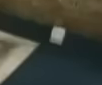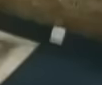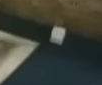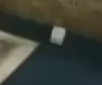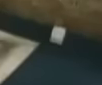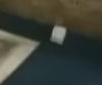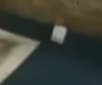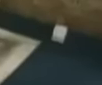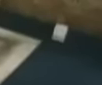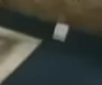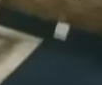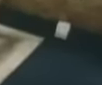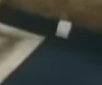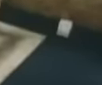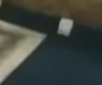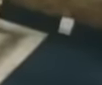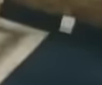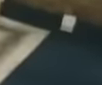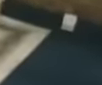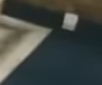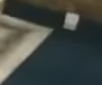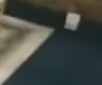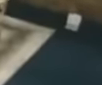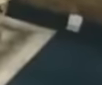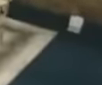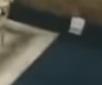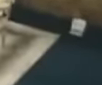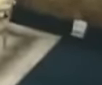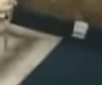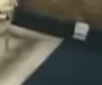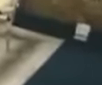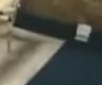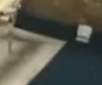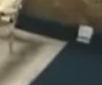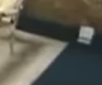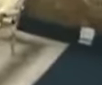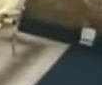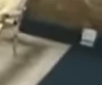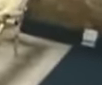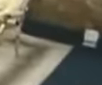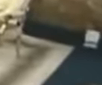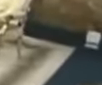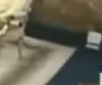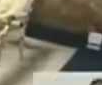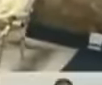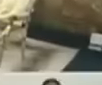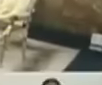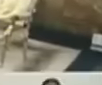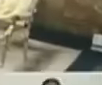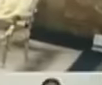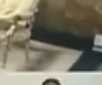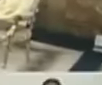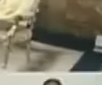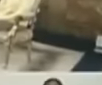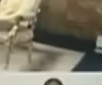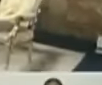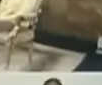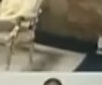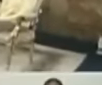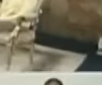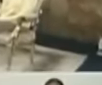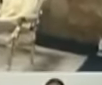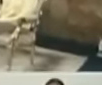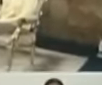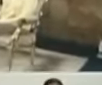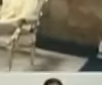Como dice Jorge Rodríguez cuando hace sus ruedas de prensa, ¿así o más claro?